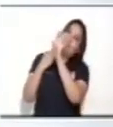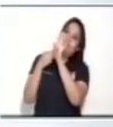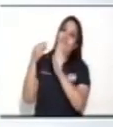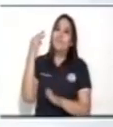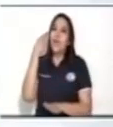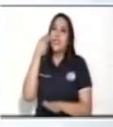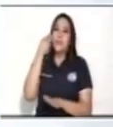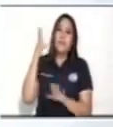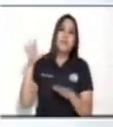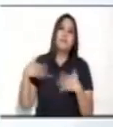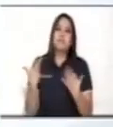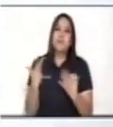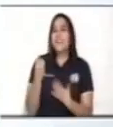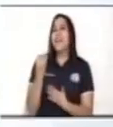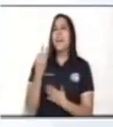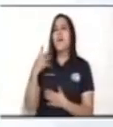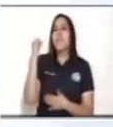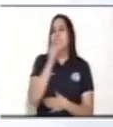¿Cuántas canciones cantaron?